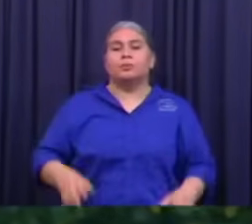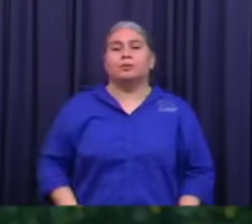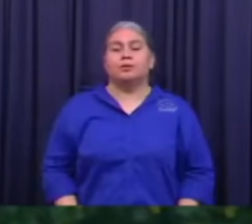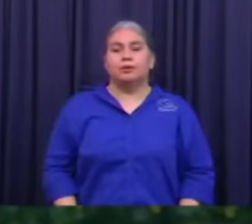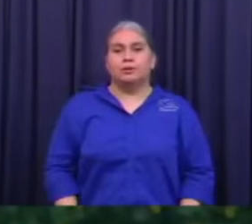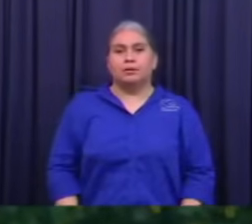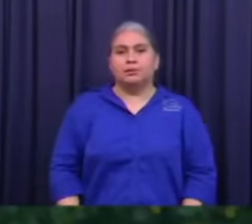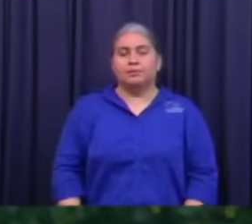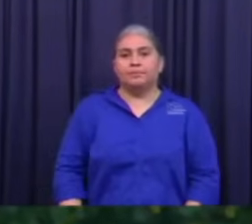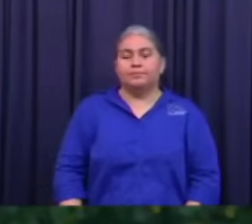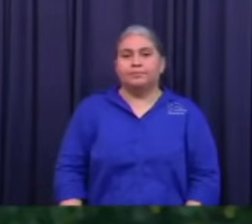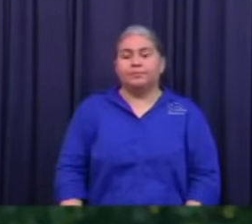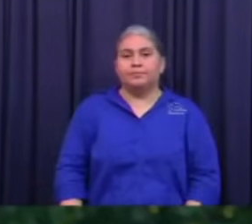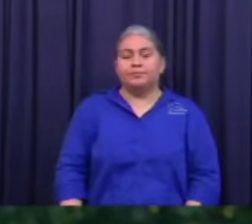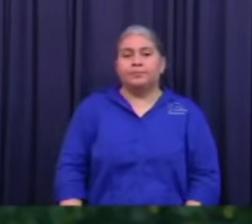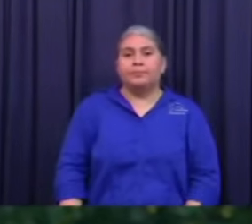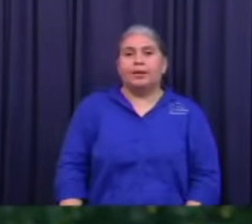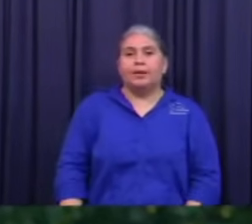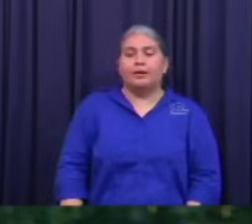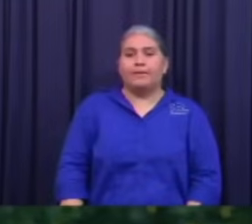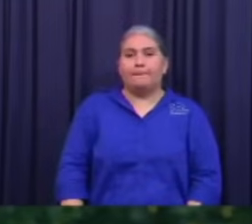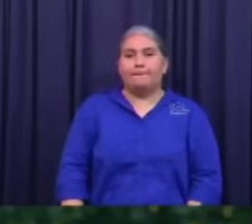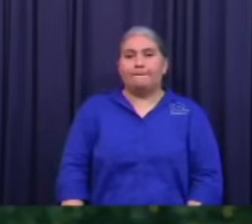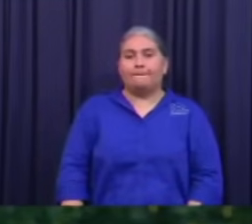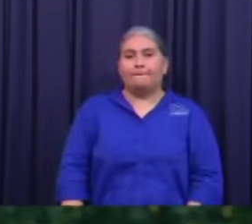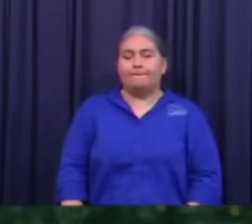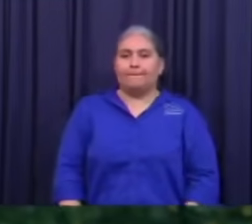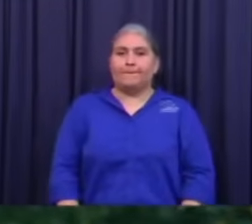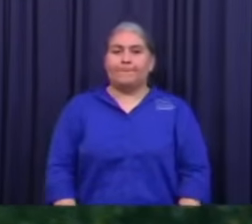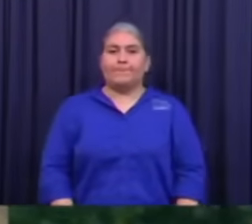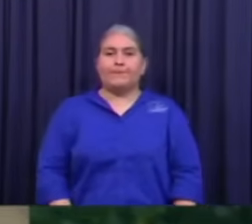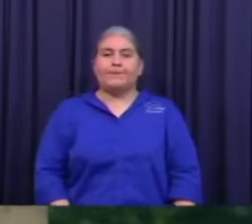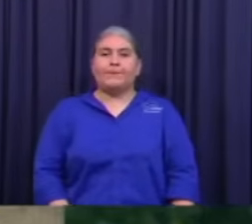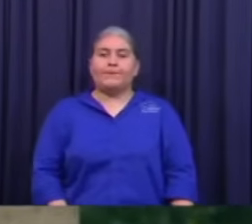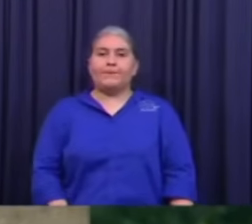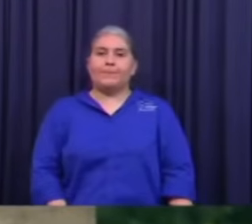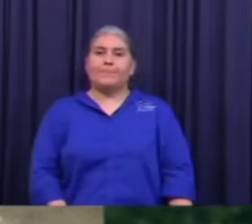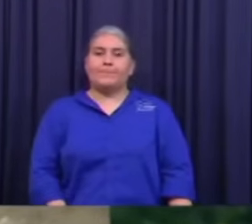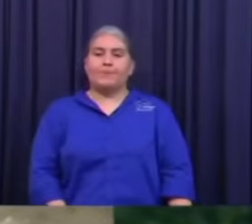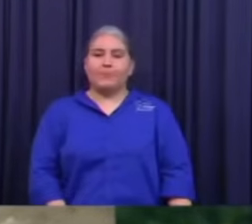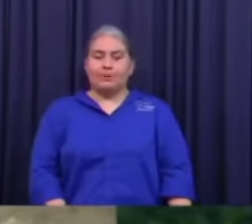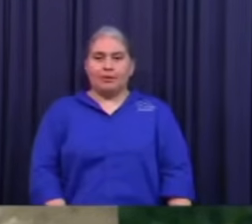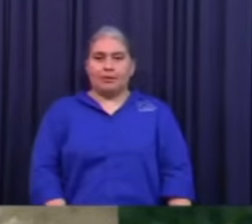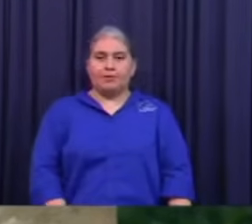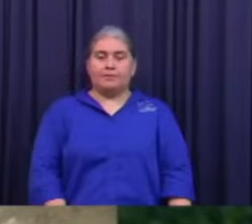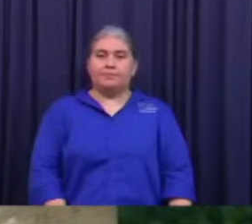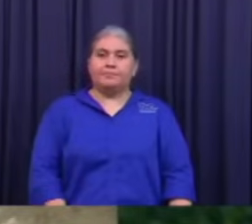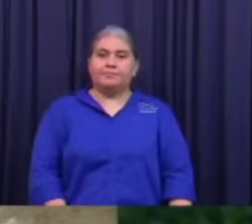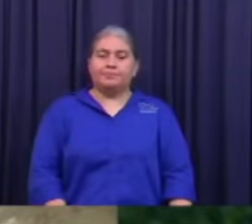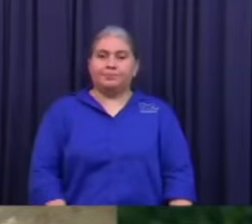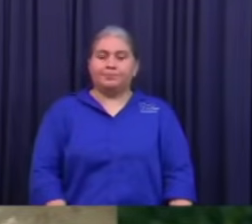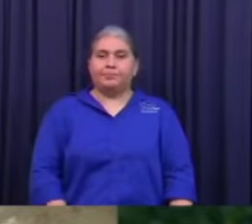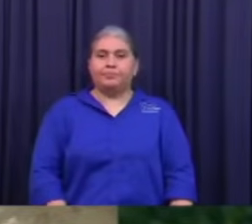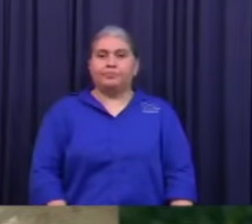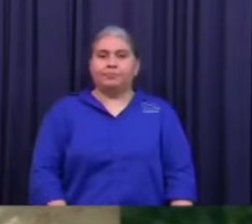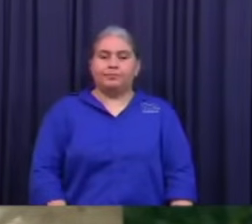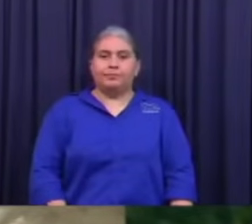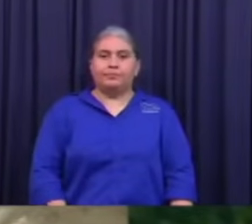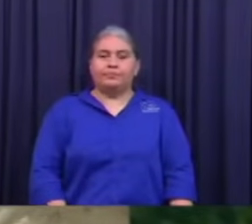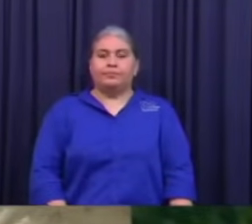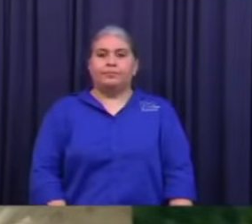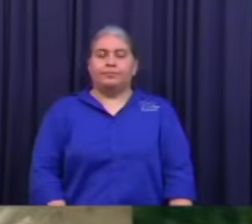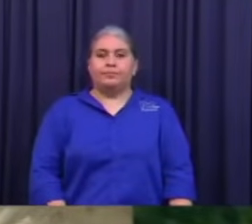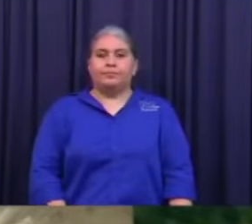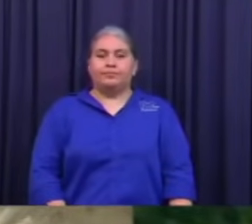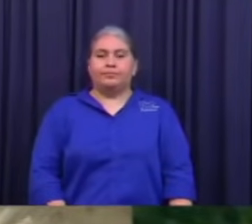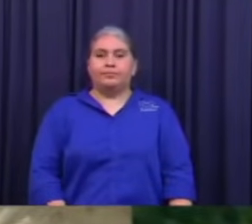razón porque en el capítulo uno del libro de nehemías así rapidísimo lo vamos a solo rapidísimo vamos a ver